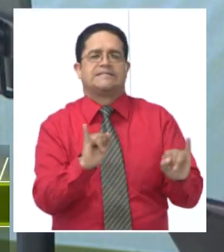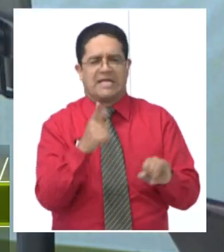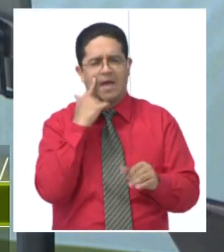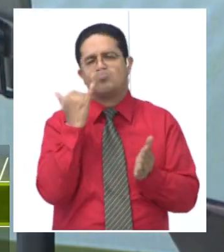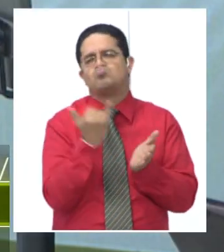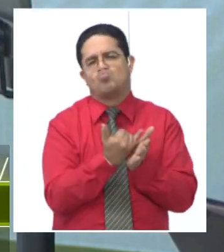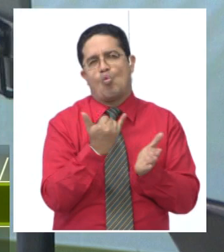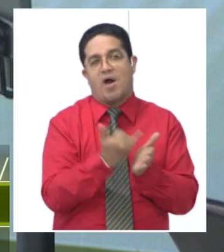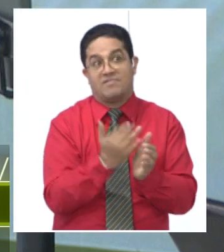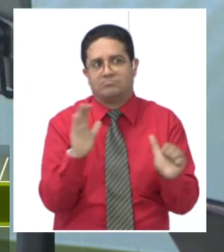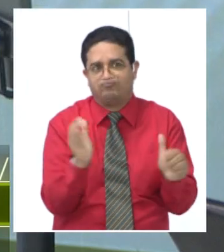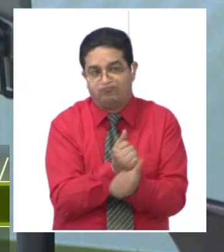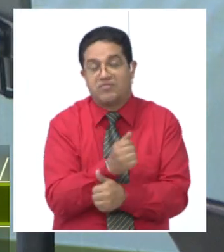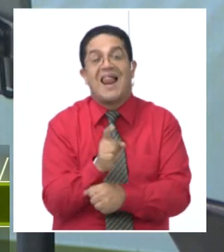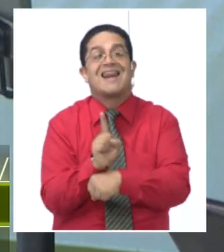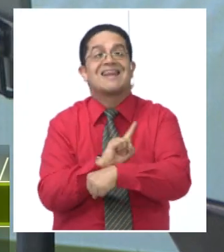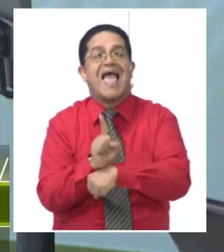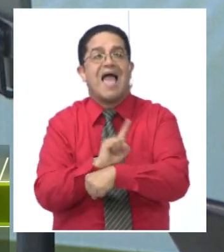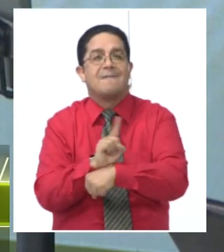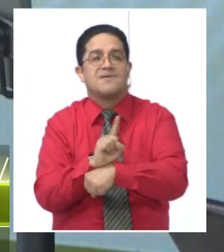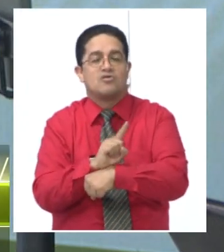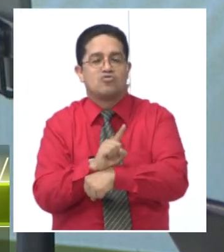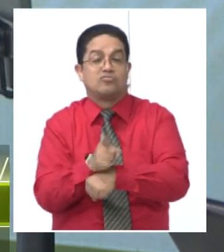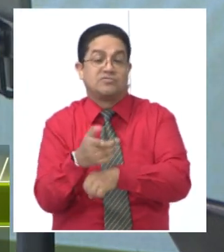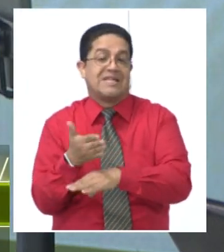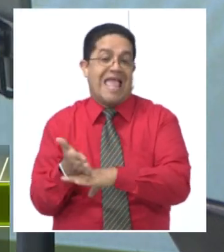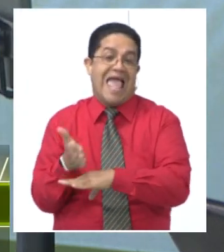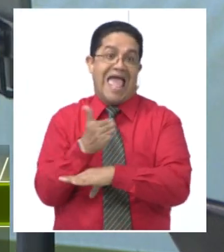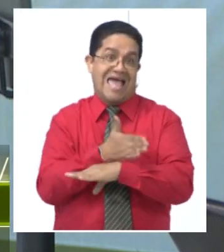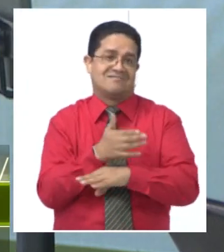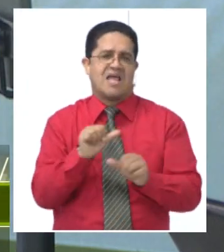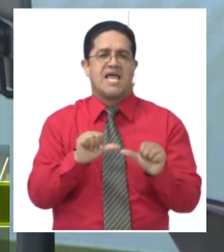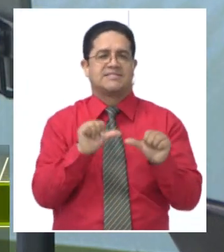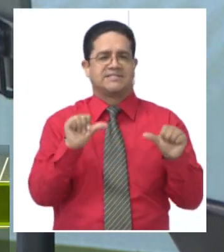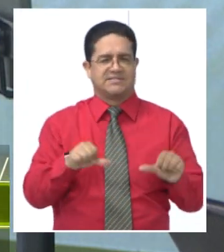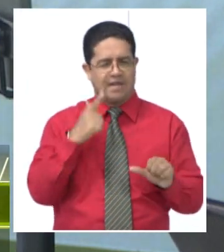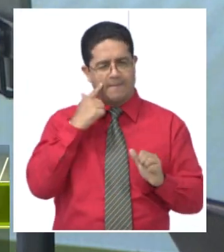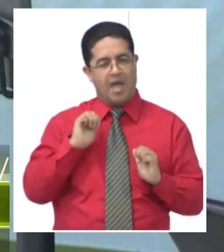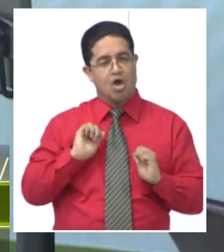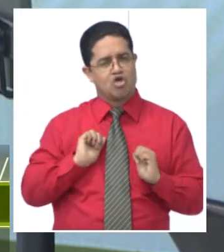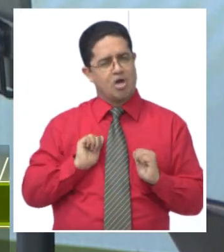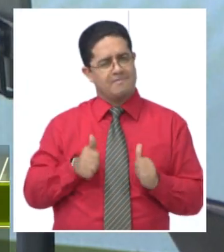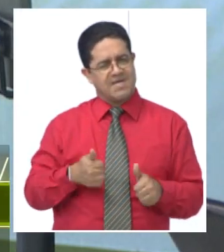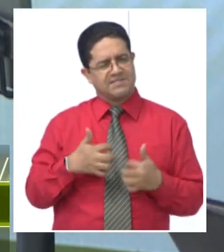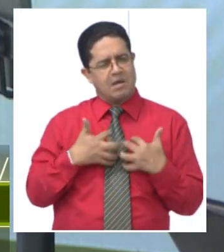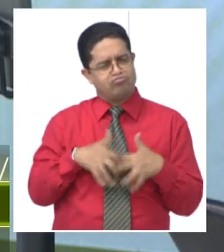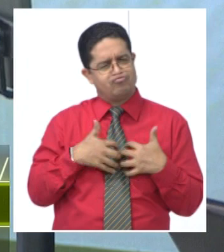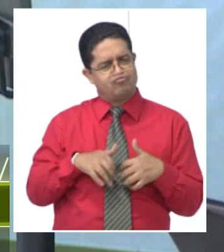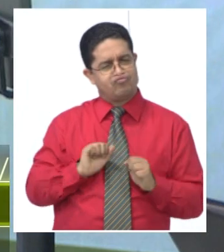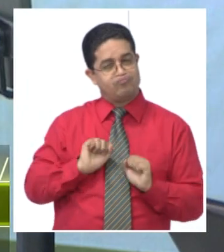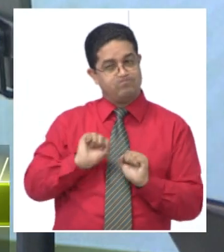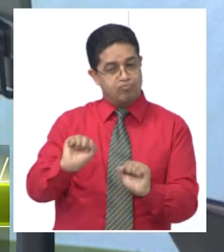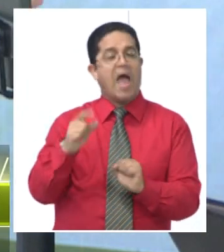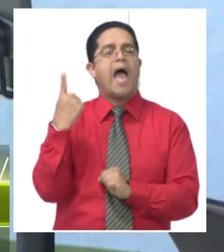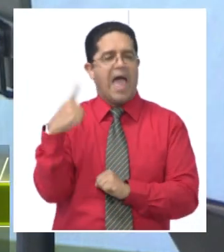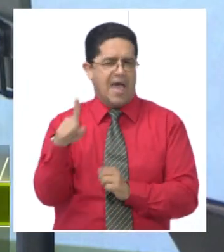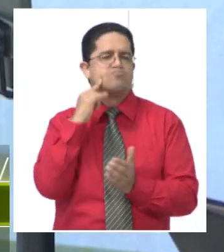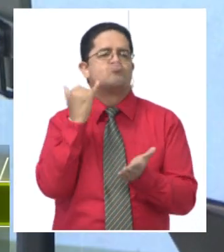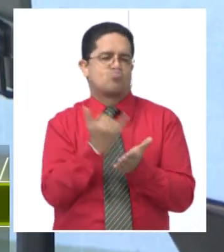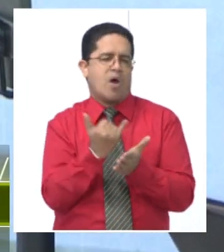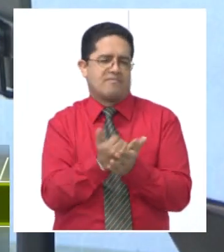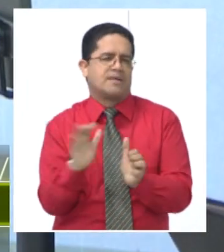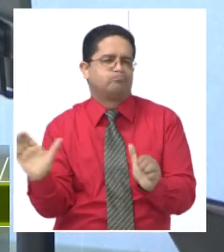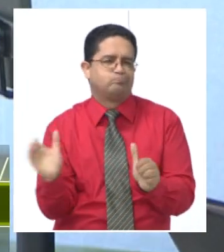generación que detectan rápidamente incluso el antígeno. Antes de que tu sistema pueda producir anticuerpos, ya hay pruebas para detectar el antígeno